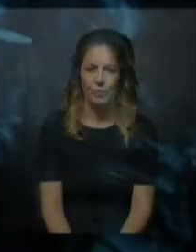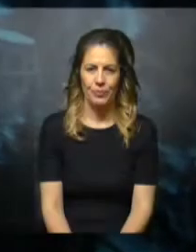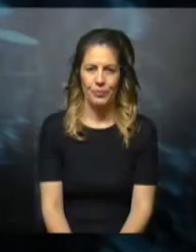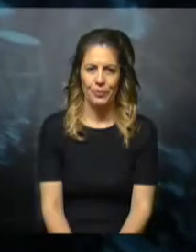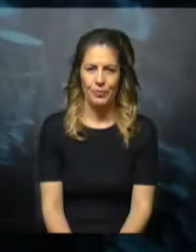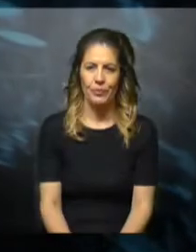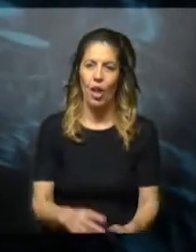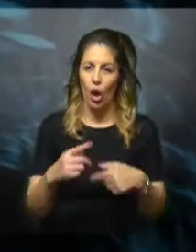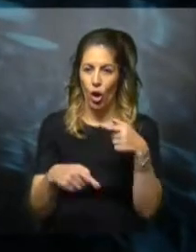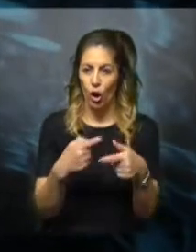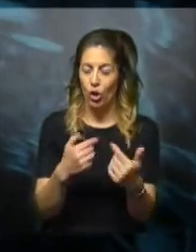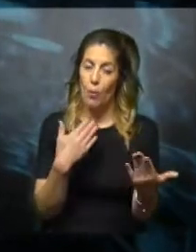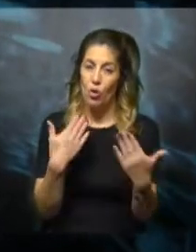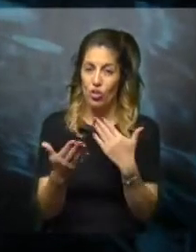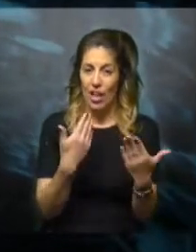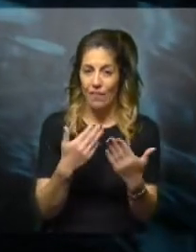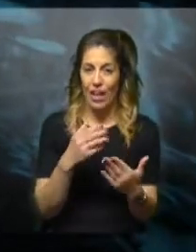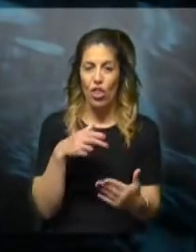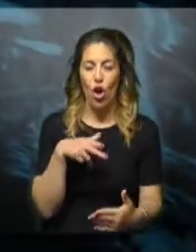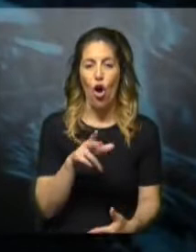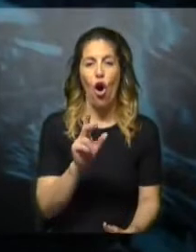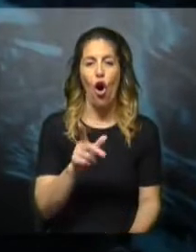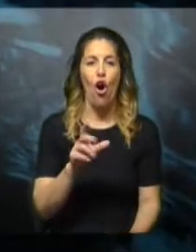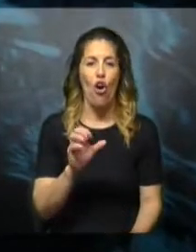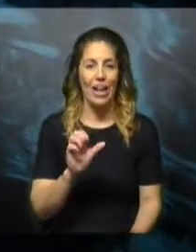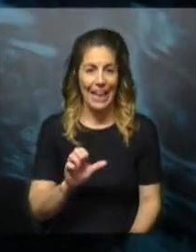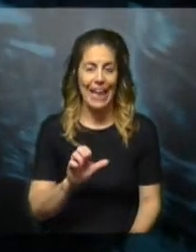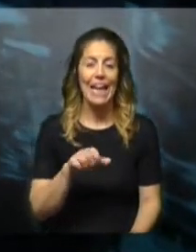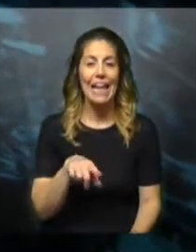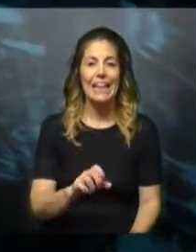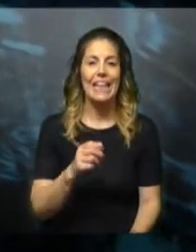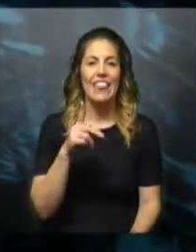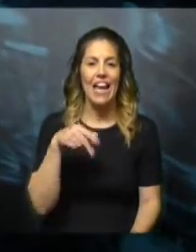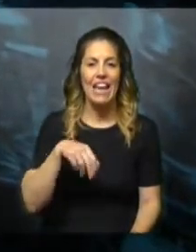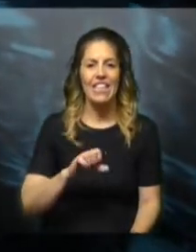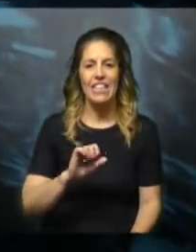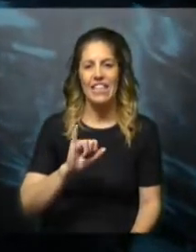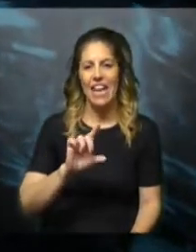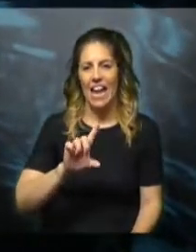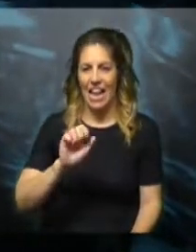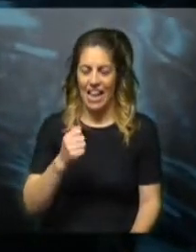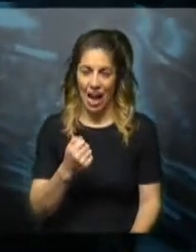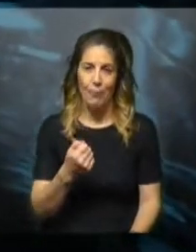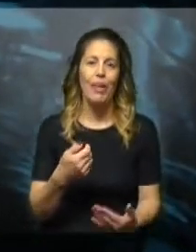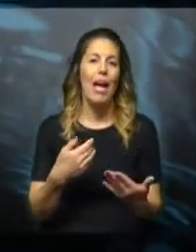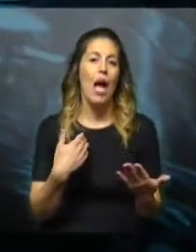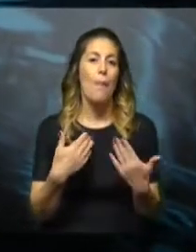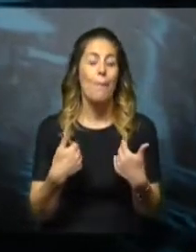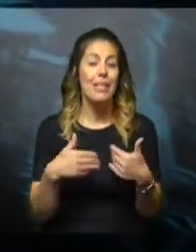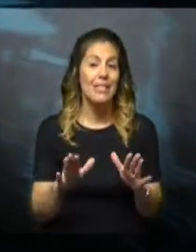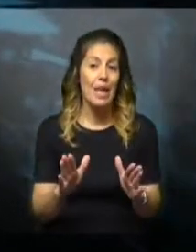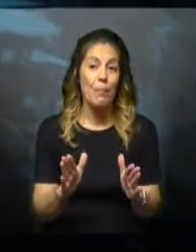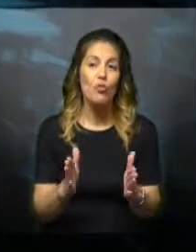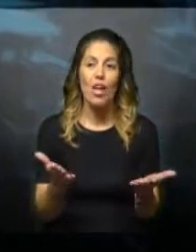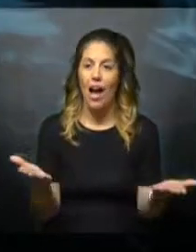seguimos conversando con og y Daniela beracochea empecemos la un